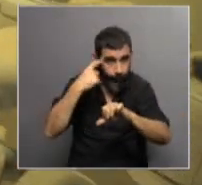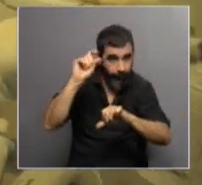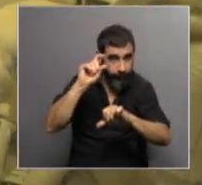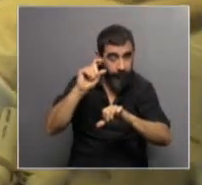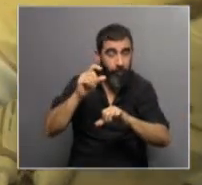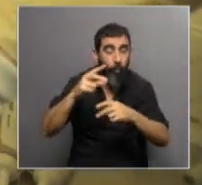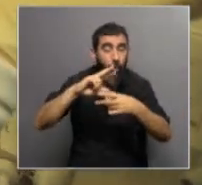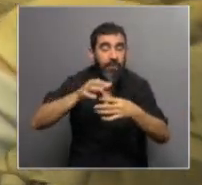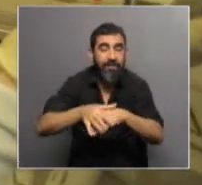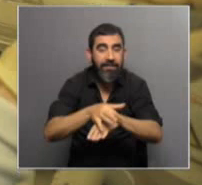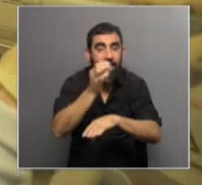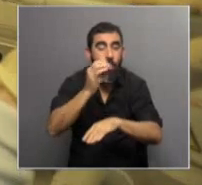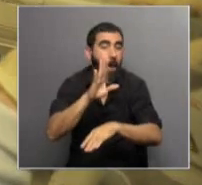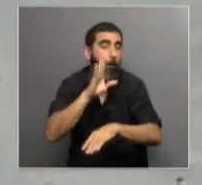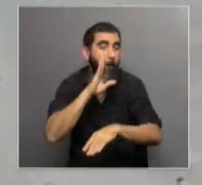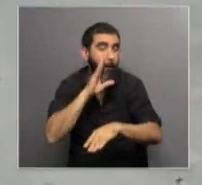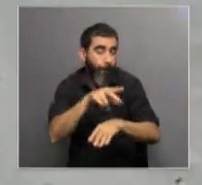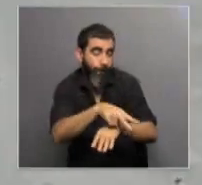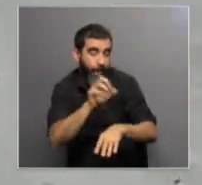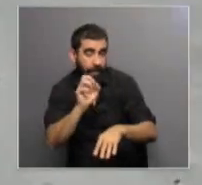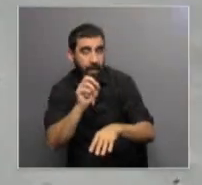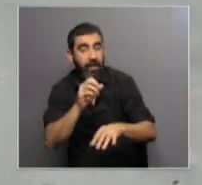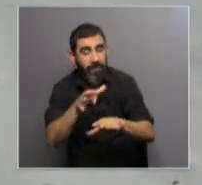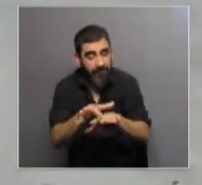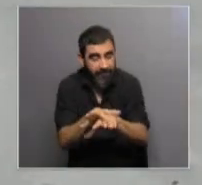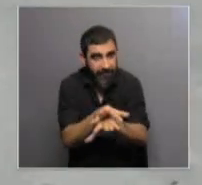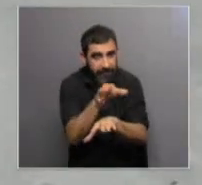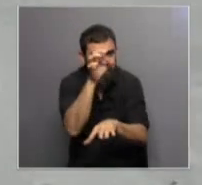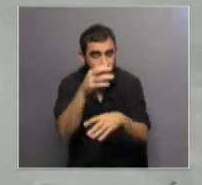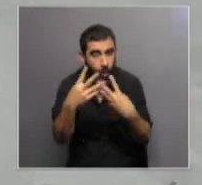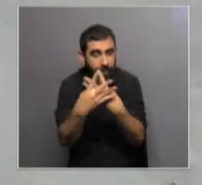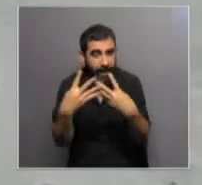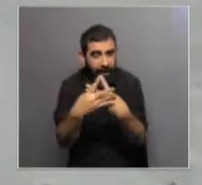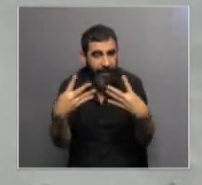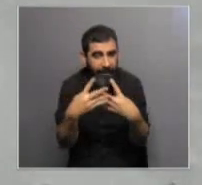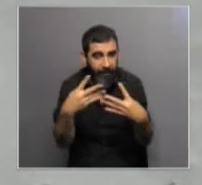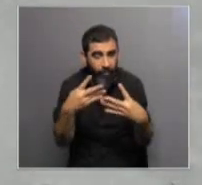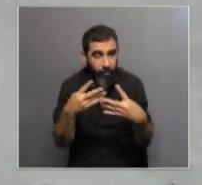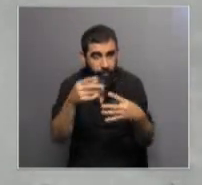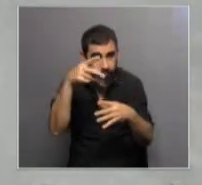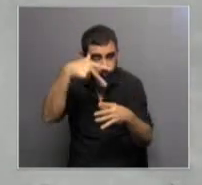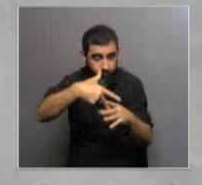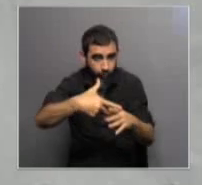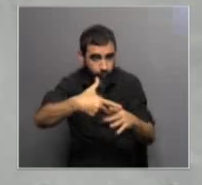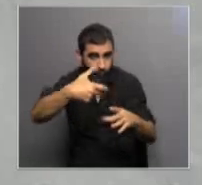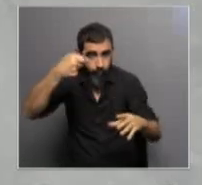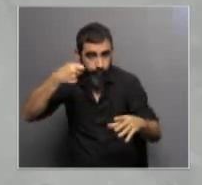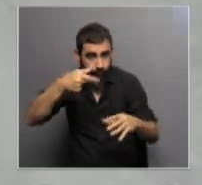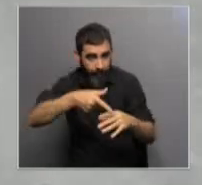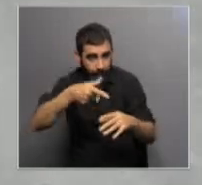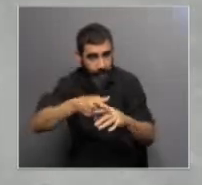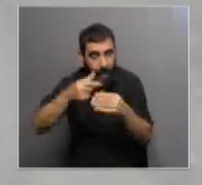partir de células madres es decir tomamos de un tejido de origen lo ponemos in vitro y a partir de allí